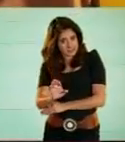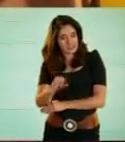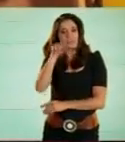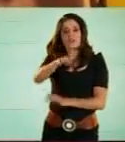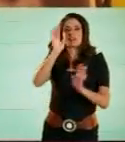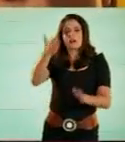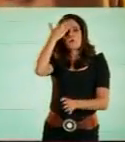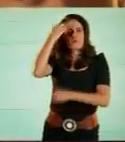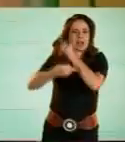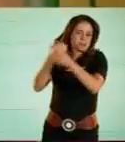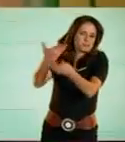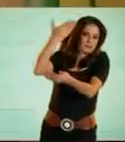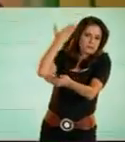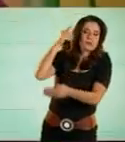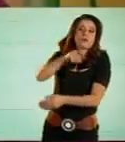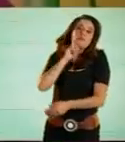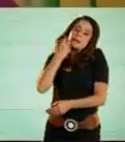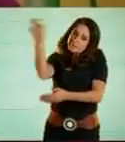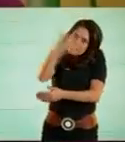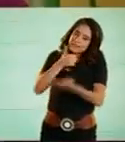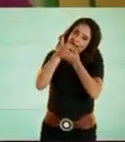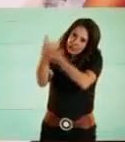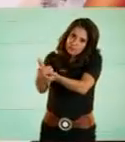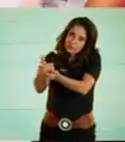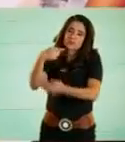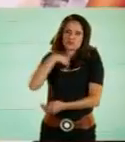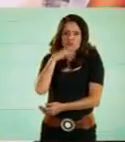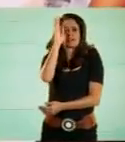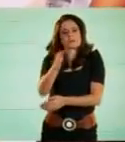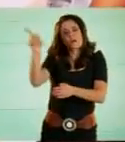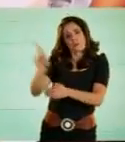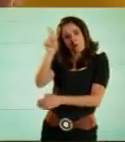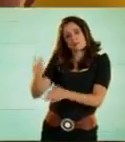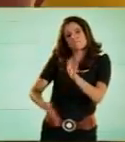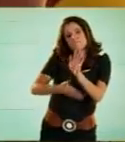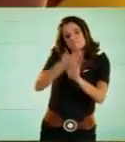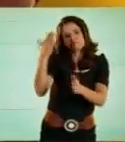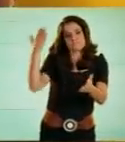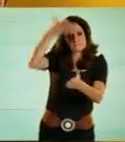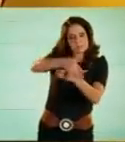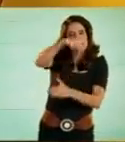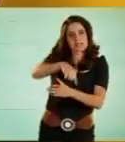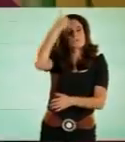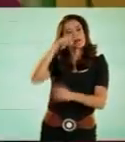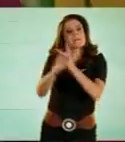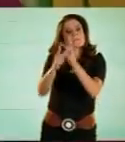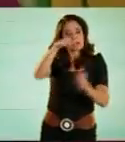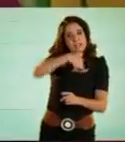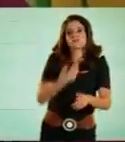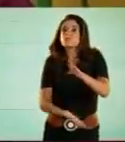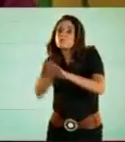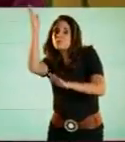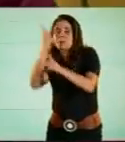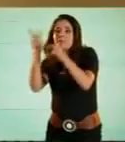Ya la conocemos desde hace algún tiempo y pues ella se ofreció a ayudarnos. Yo me fui del pueblo hace algún tiempo para terminar la prepa y pues decidí